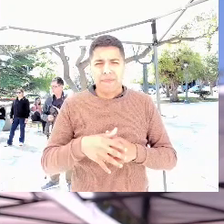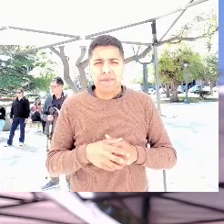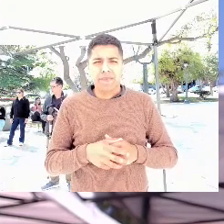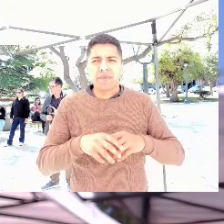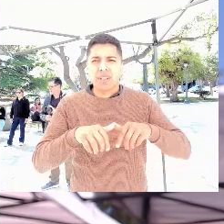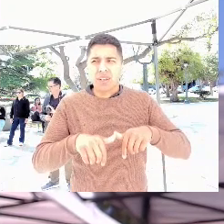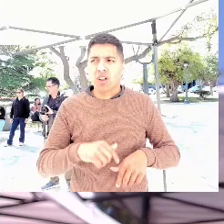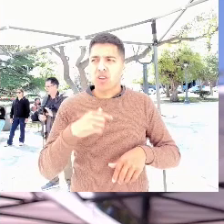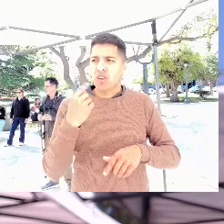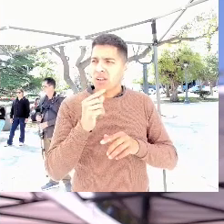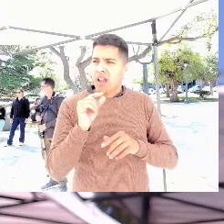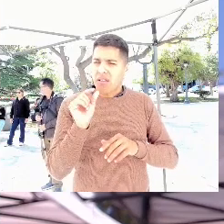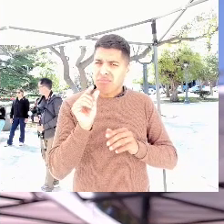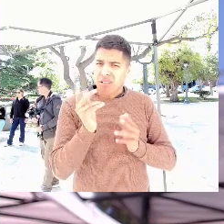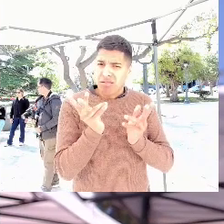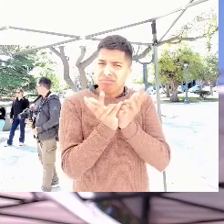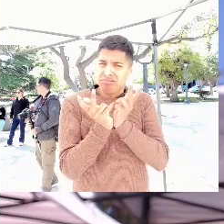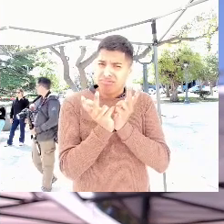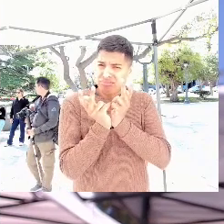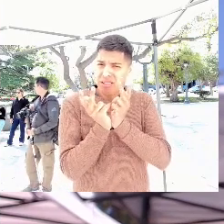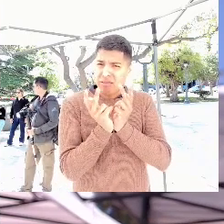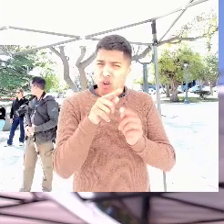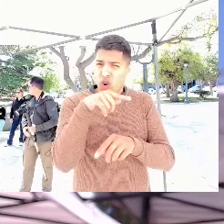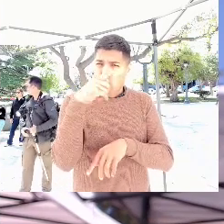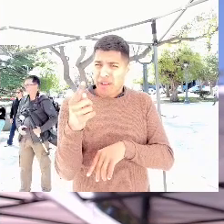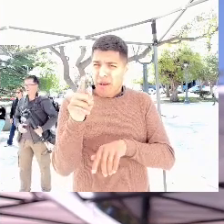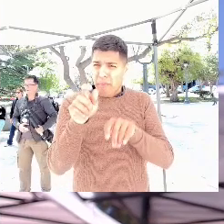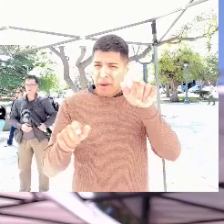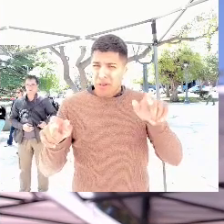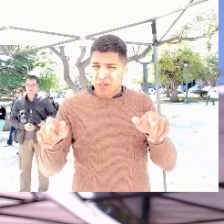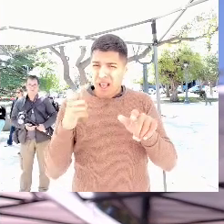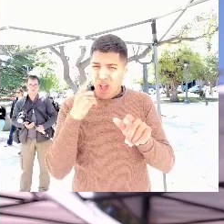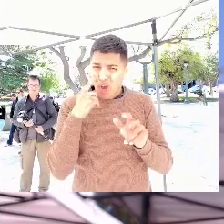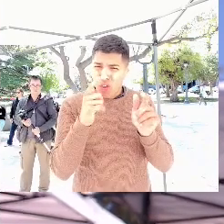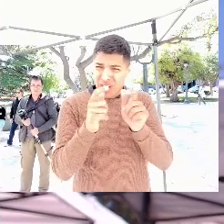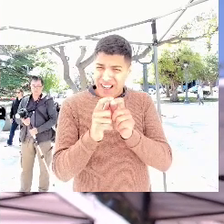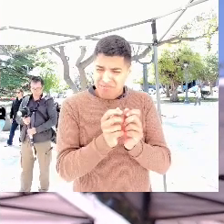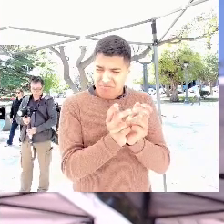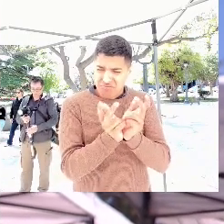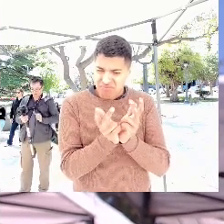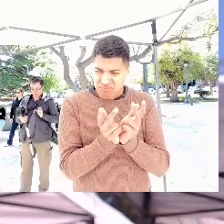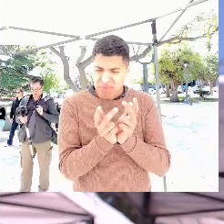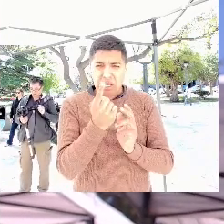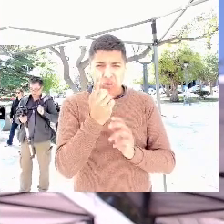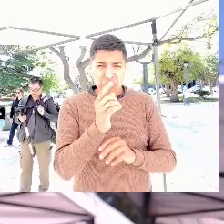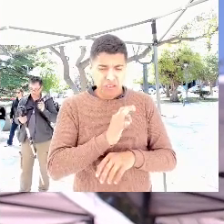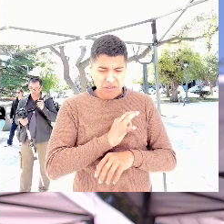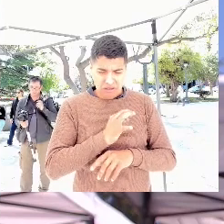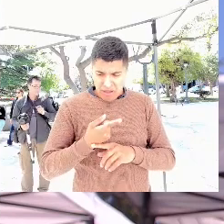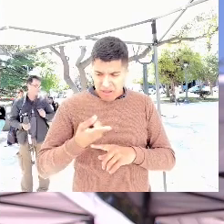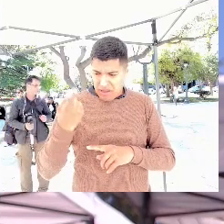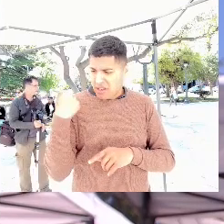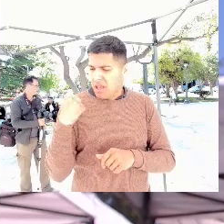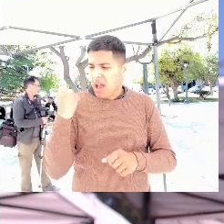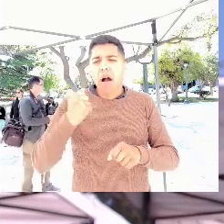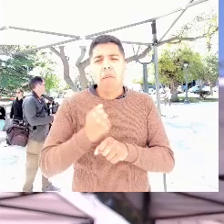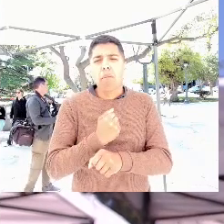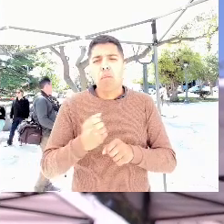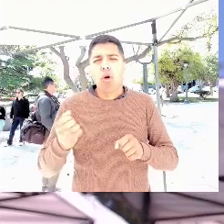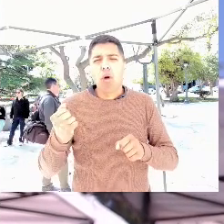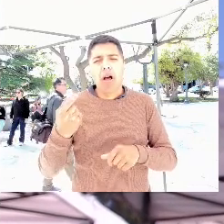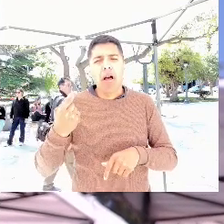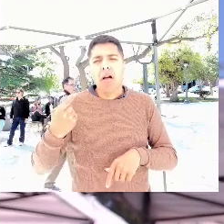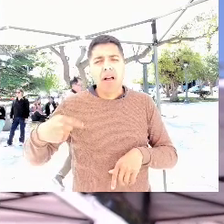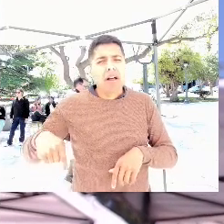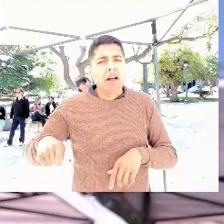Estábamos recién conversando con los otros ediles que hace un año aprobamos ordenanzas